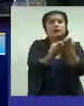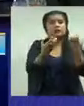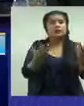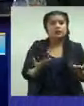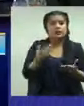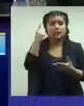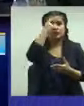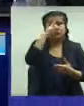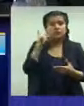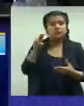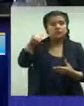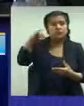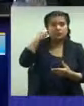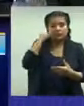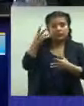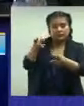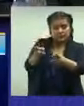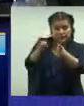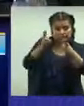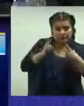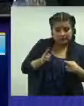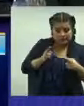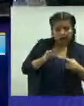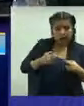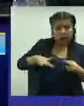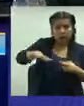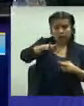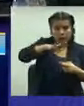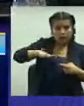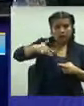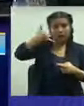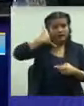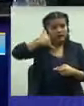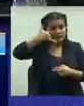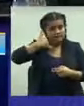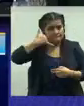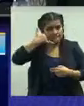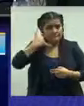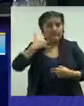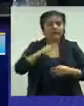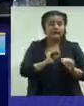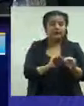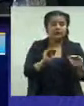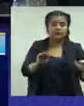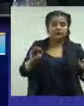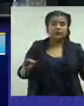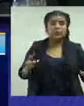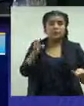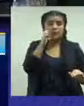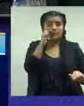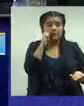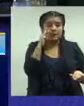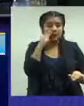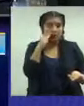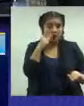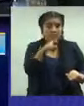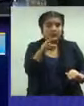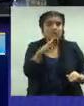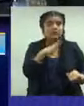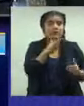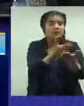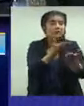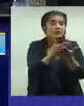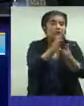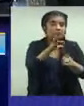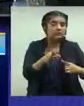SUME, donde se recibe todo la llamada de los niños o de los padres cuando tienen algún tipo de